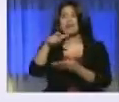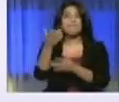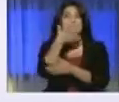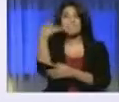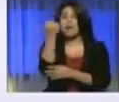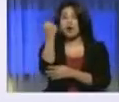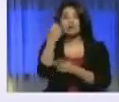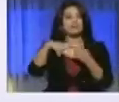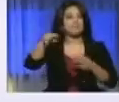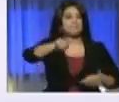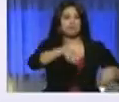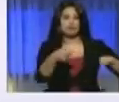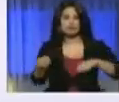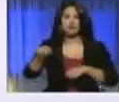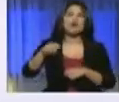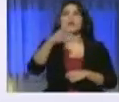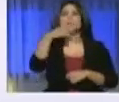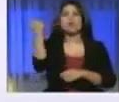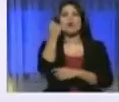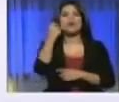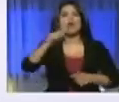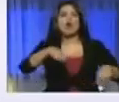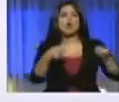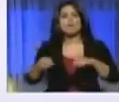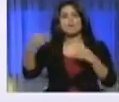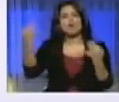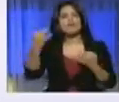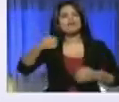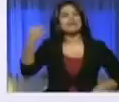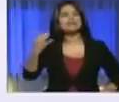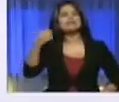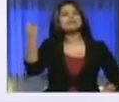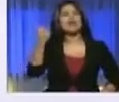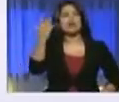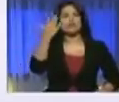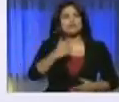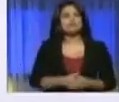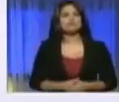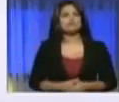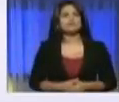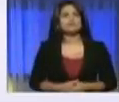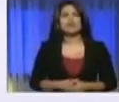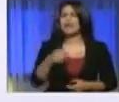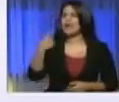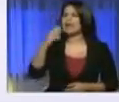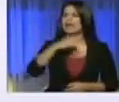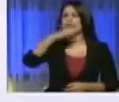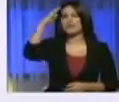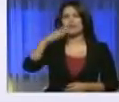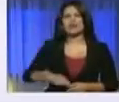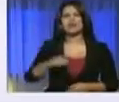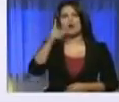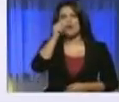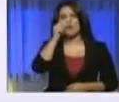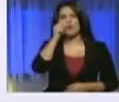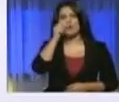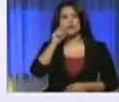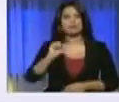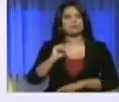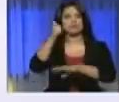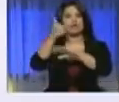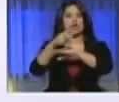bailadores y bailadoras del joropo llanero. ¿Ah? Ahí está el capitán Don Juan